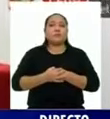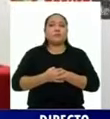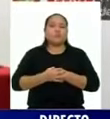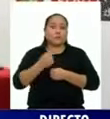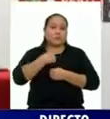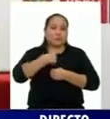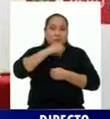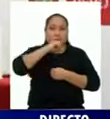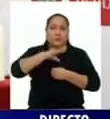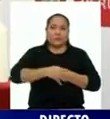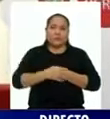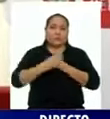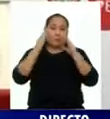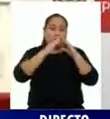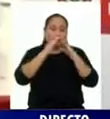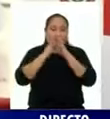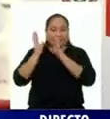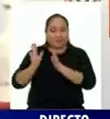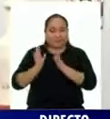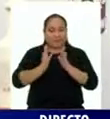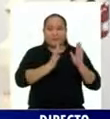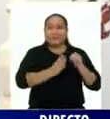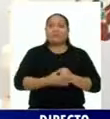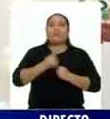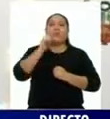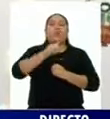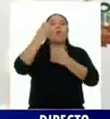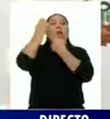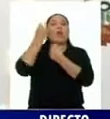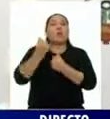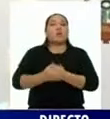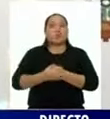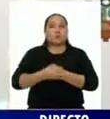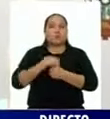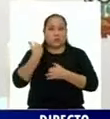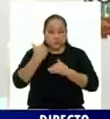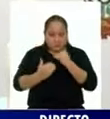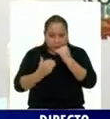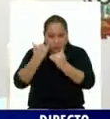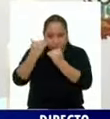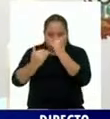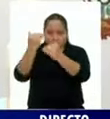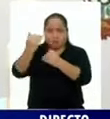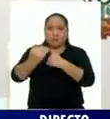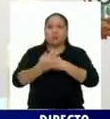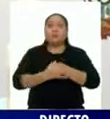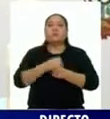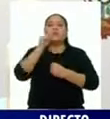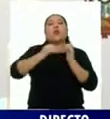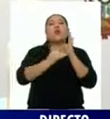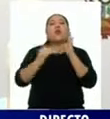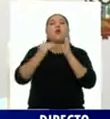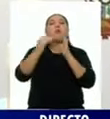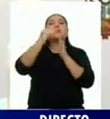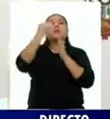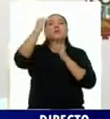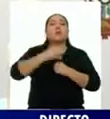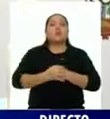yo diría que la casa en orden, ¿no? Una economía encaminada, con